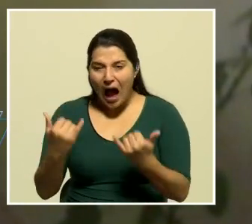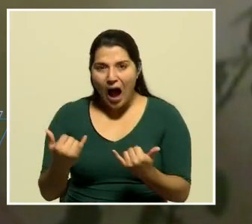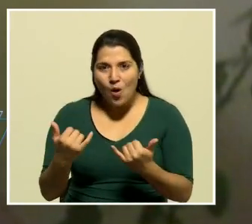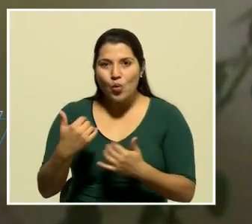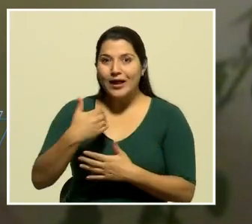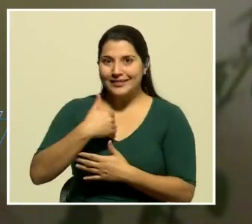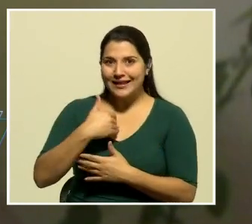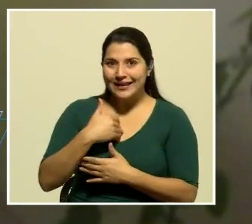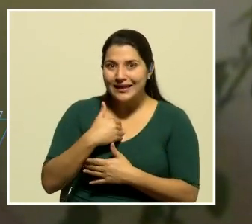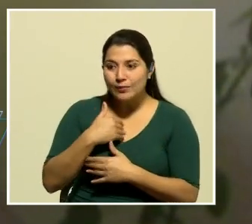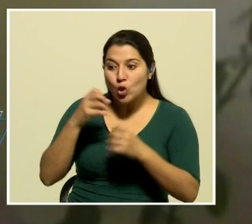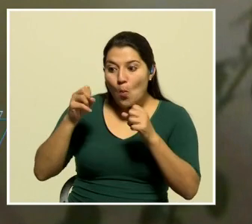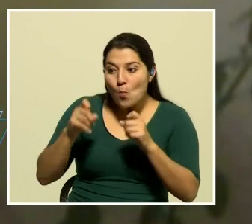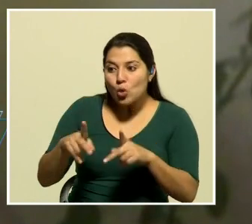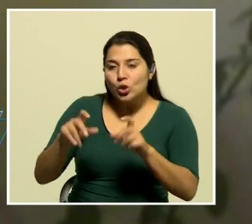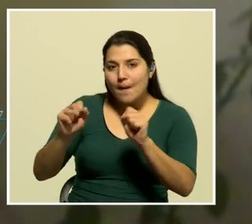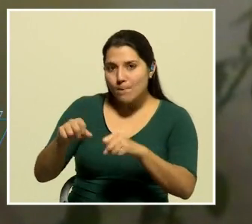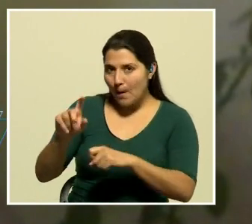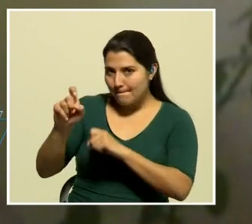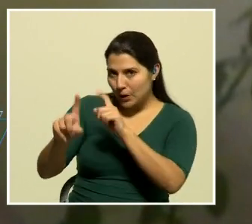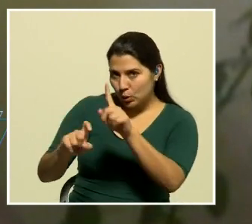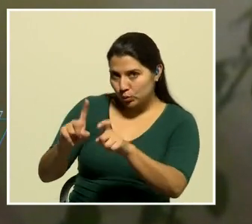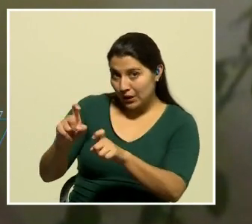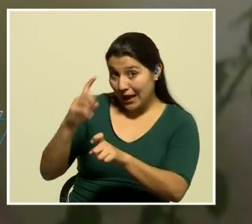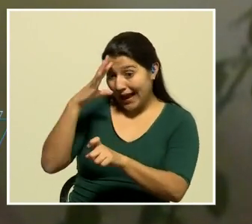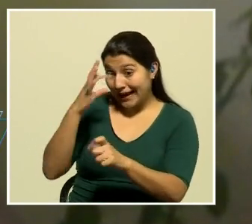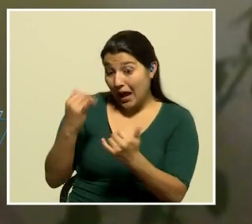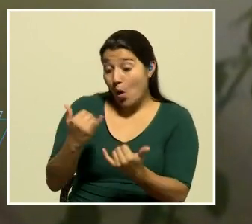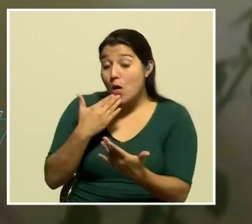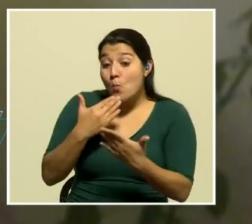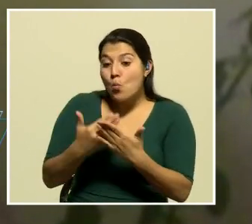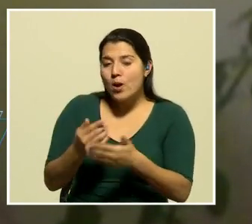canal para preguntar. Y creo que es un muy buen momento